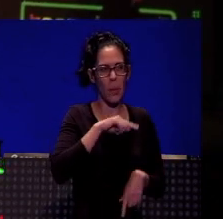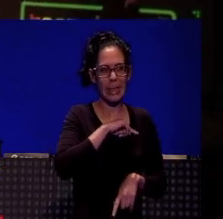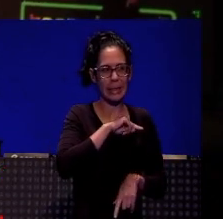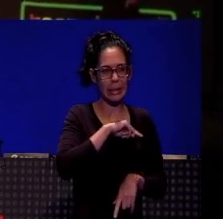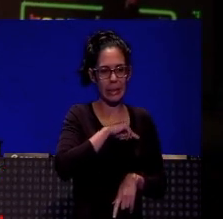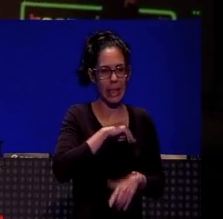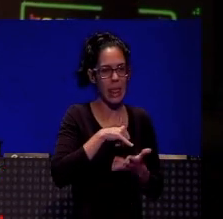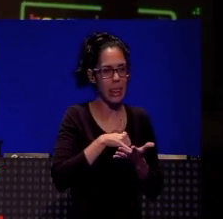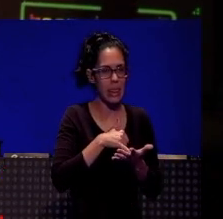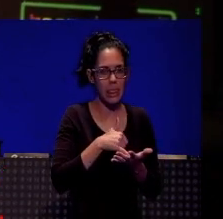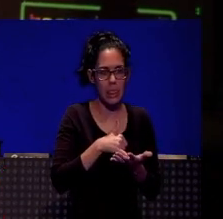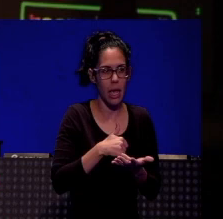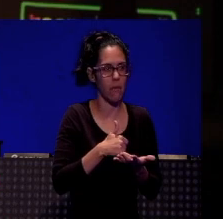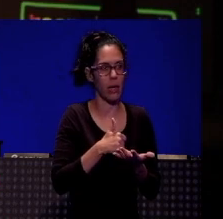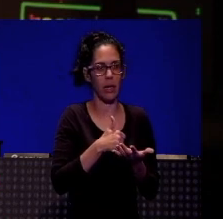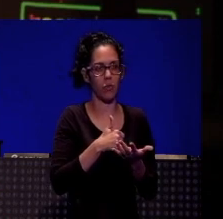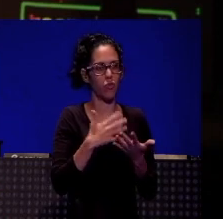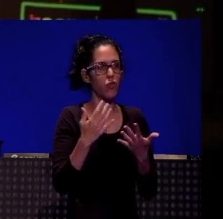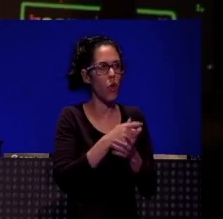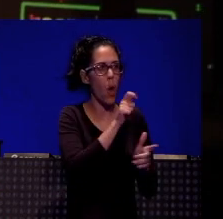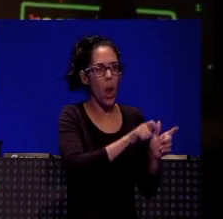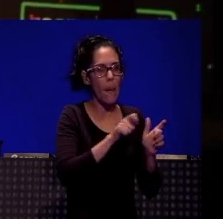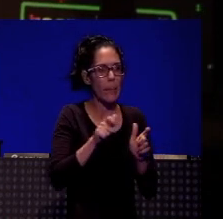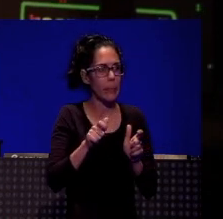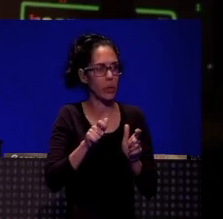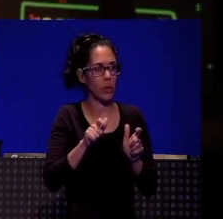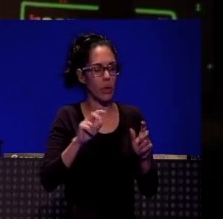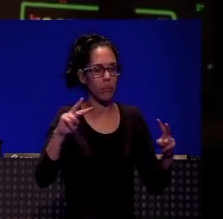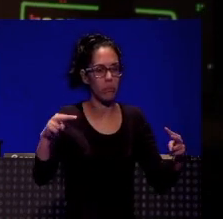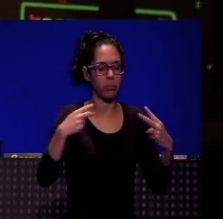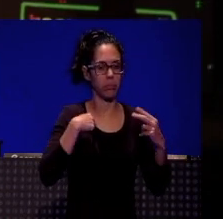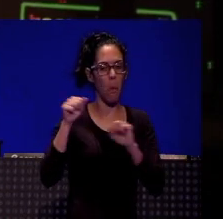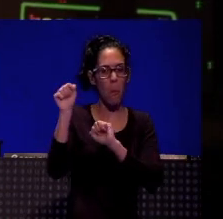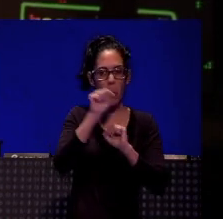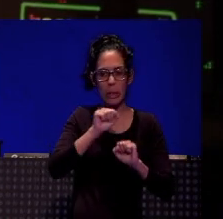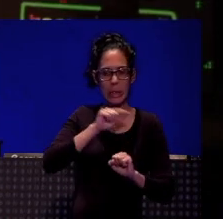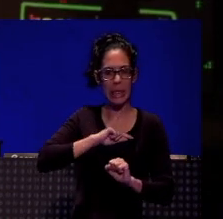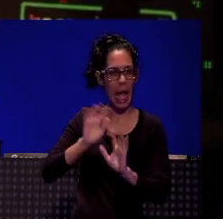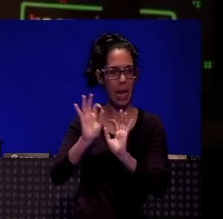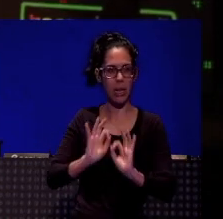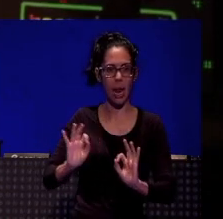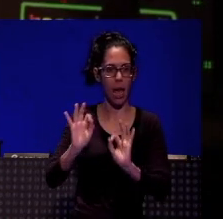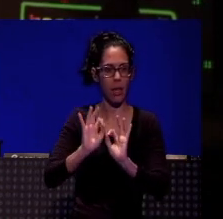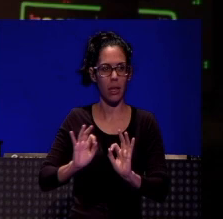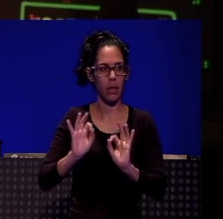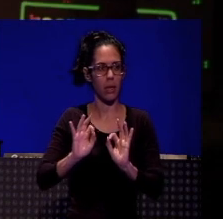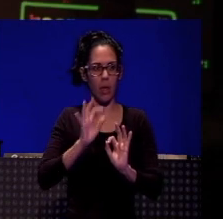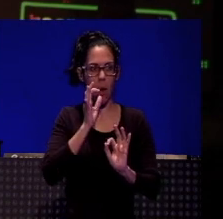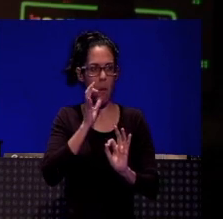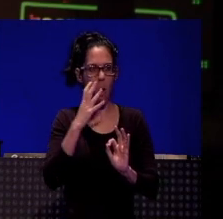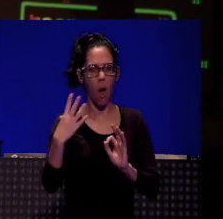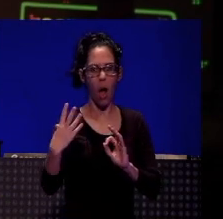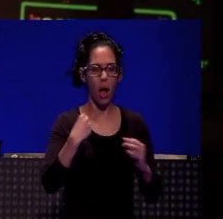vulnerable y tan expuesta y tan desprotegida ante tal ataque de